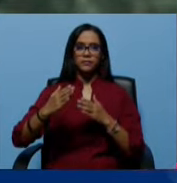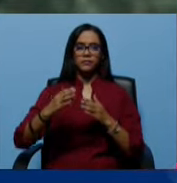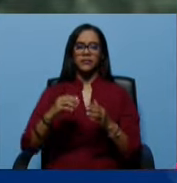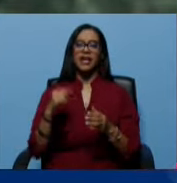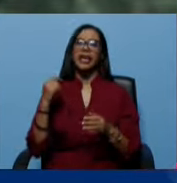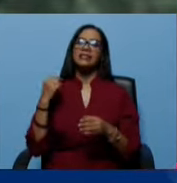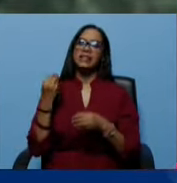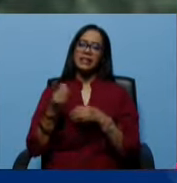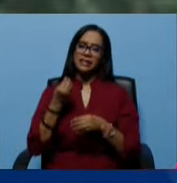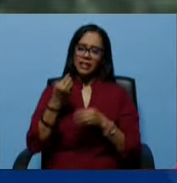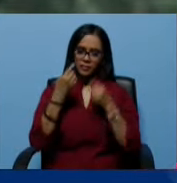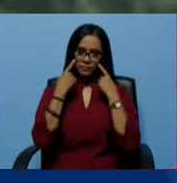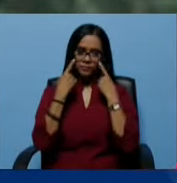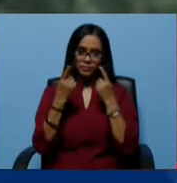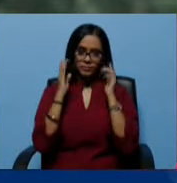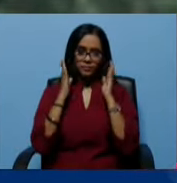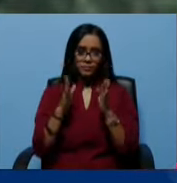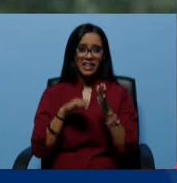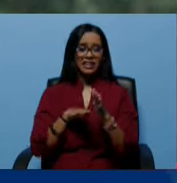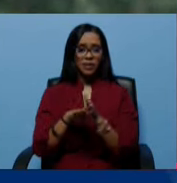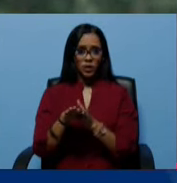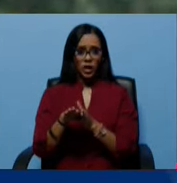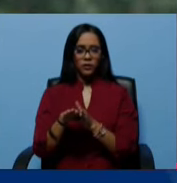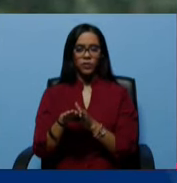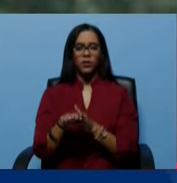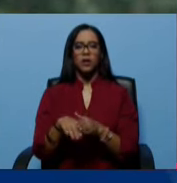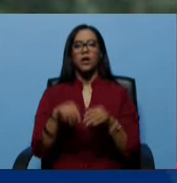se están atendiendo y desarrollando